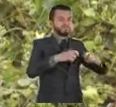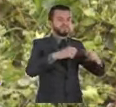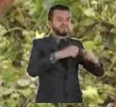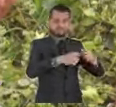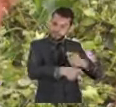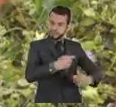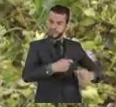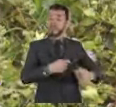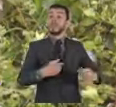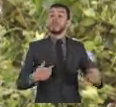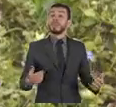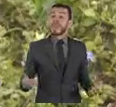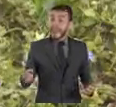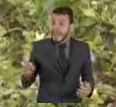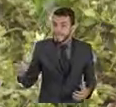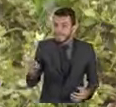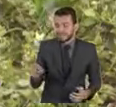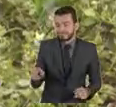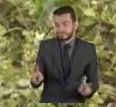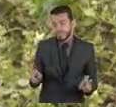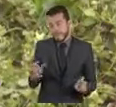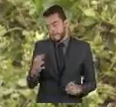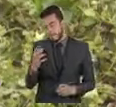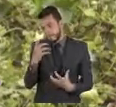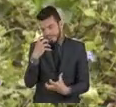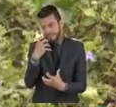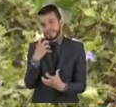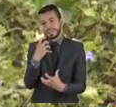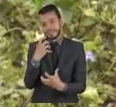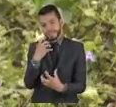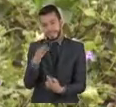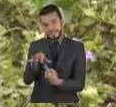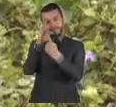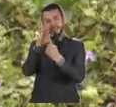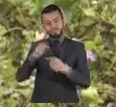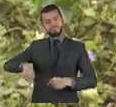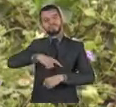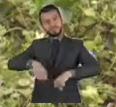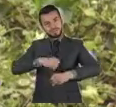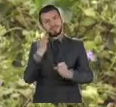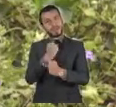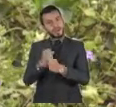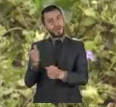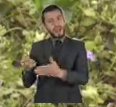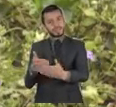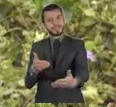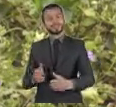Y sin duda ese es un tema específico en el que tenemos que poder avanzar.